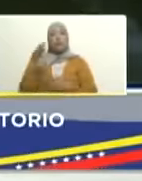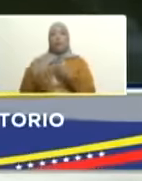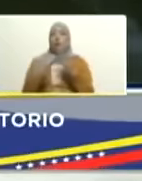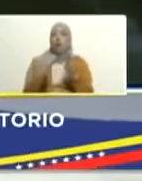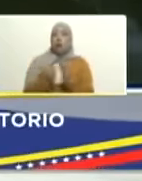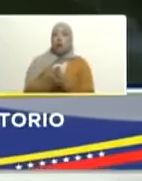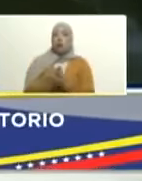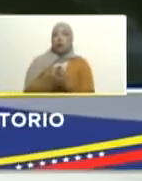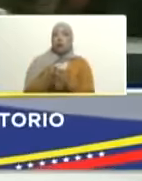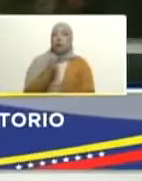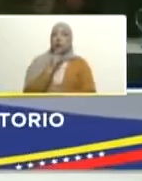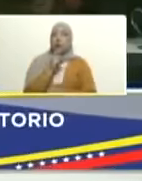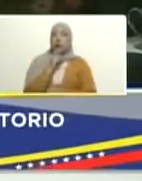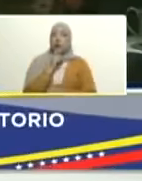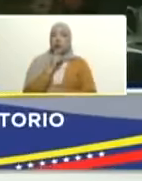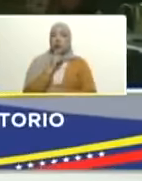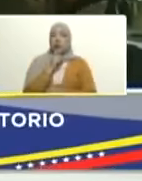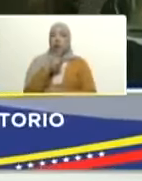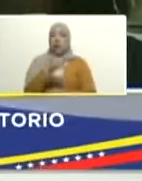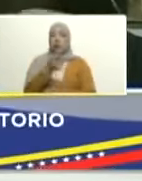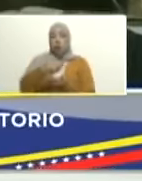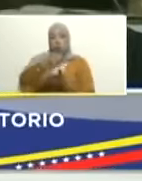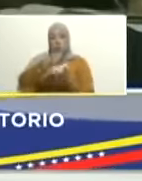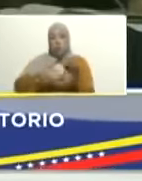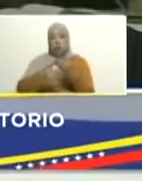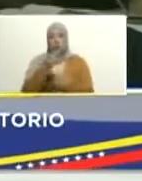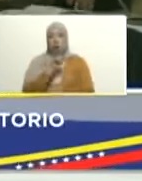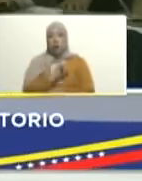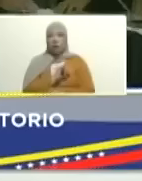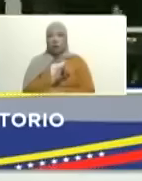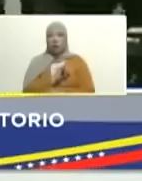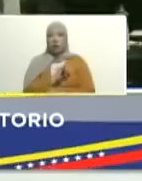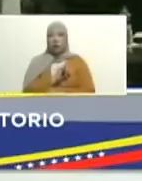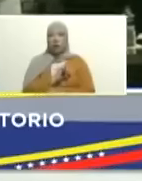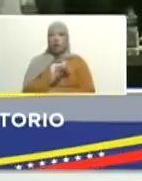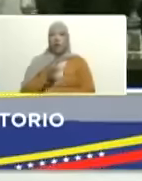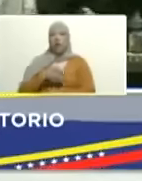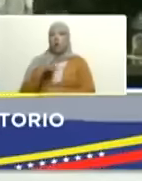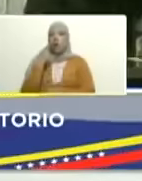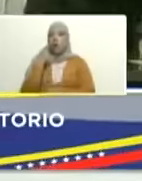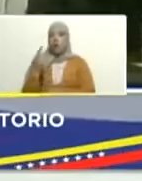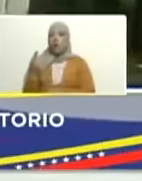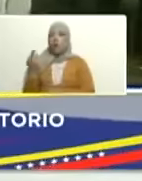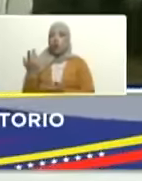allá. Aquí están las firmas, mira. No sé si las puedes sacar.